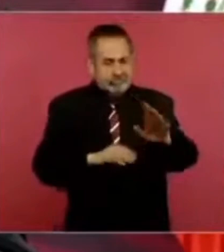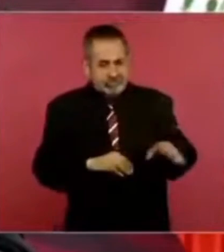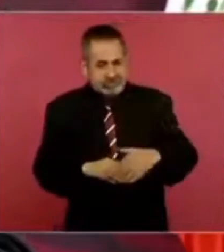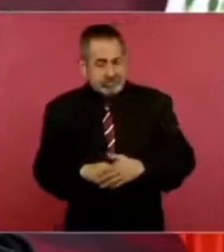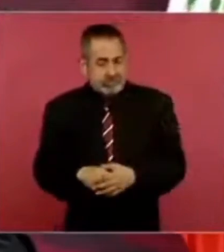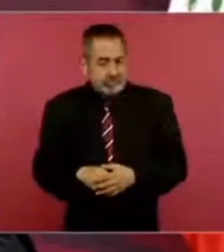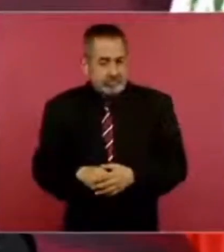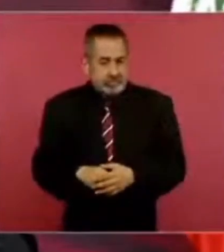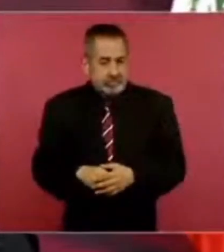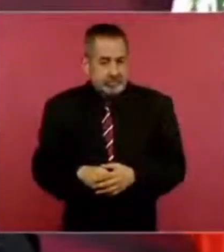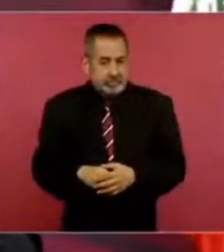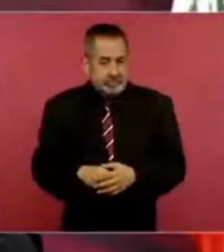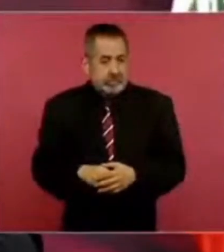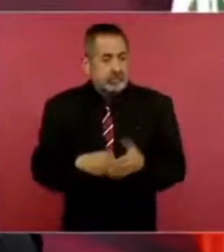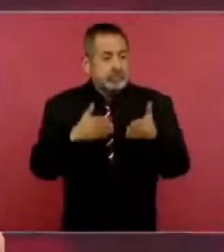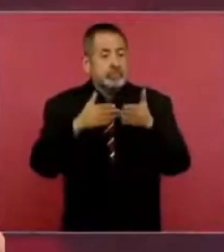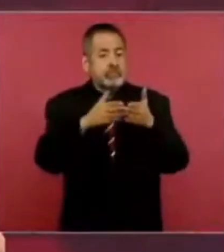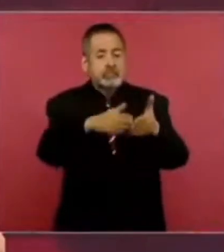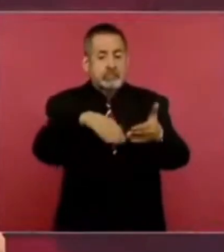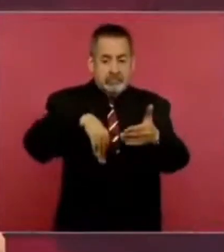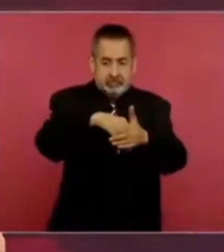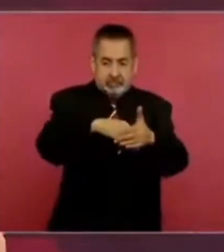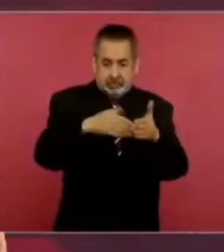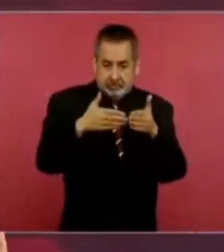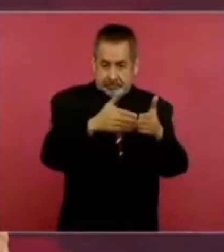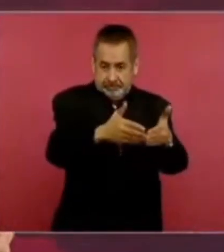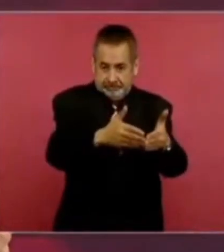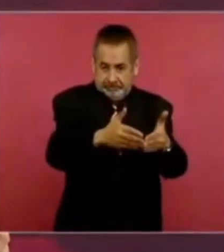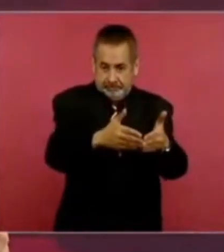y cuando llegaba a un puerto